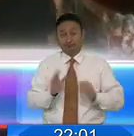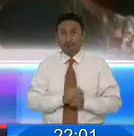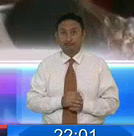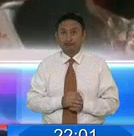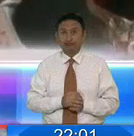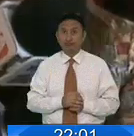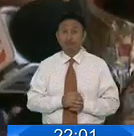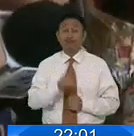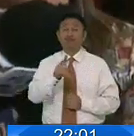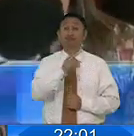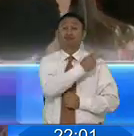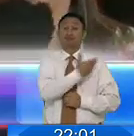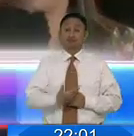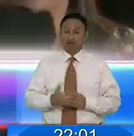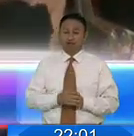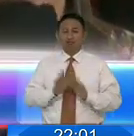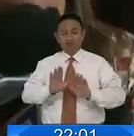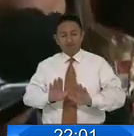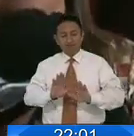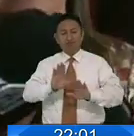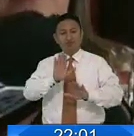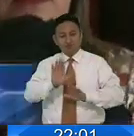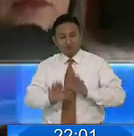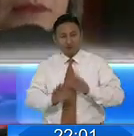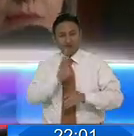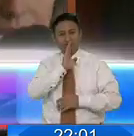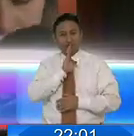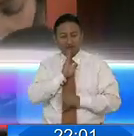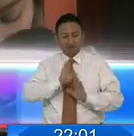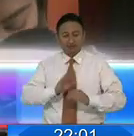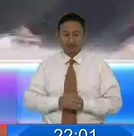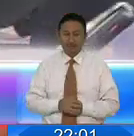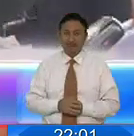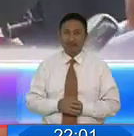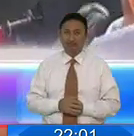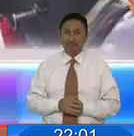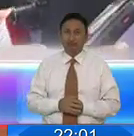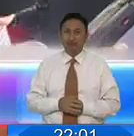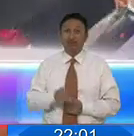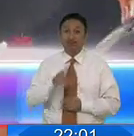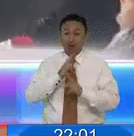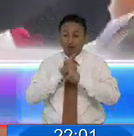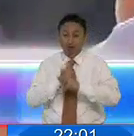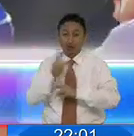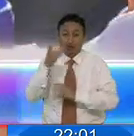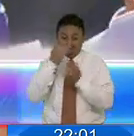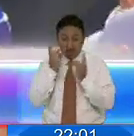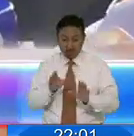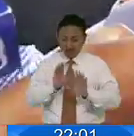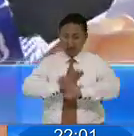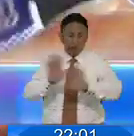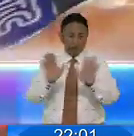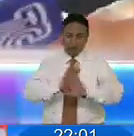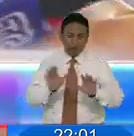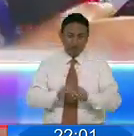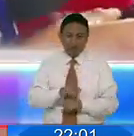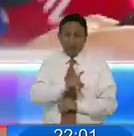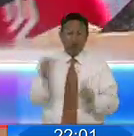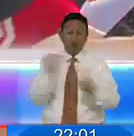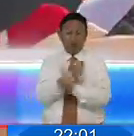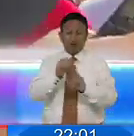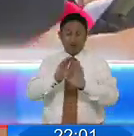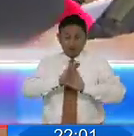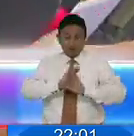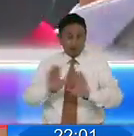comunitario prefiere ser cauto sin militar su gestión no vamos a responder al odio como odio no vamos a responder a la violencia con violencia